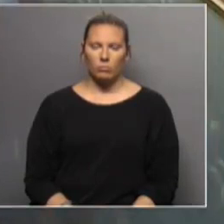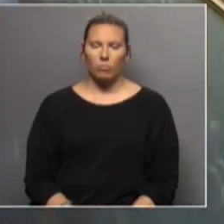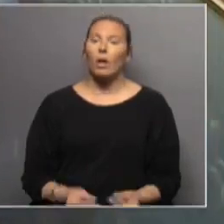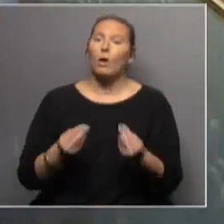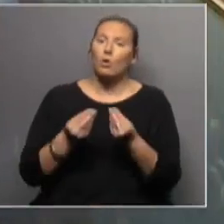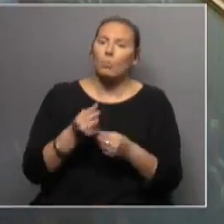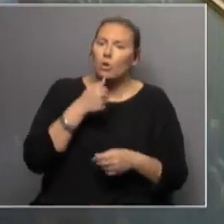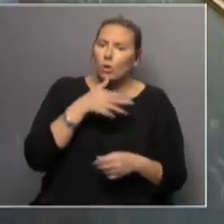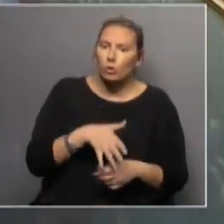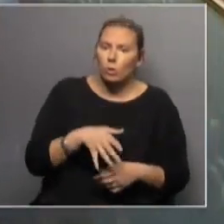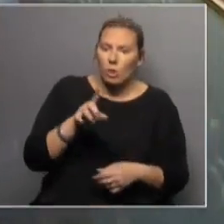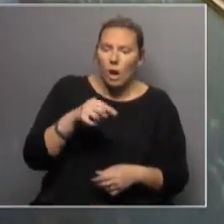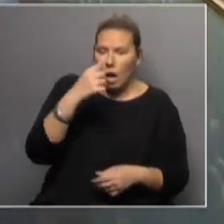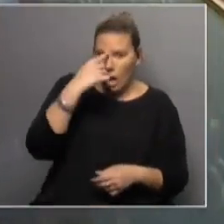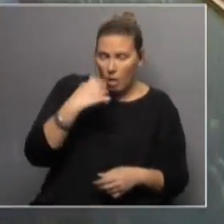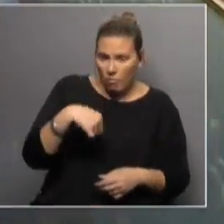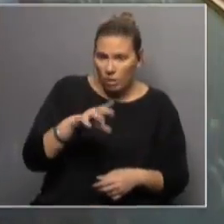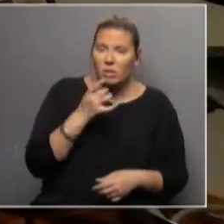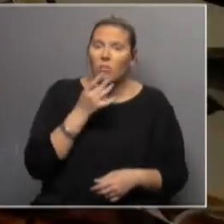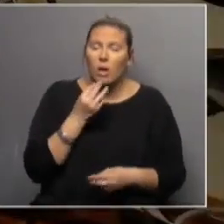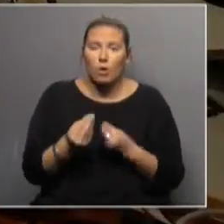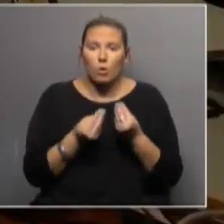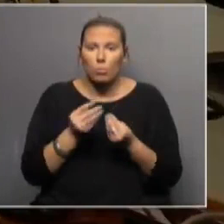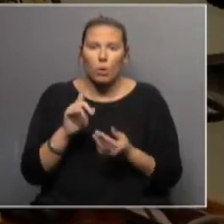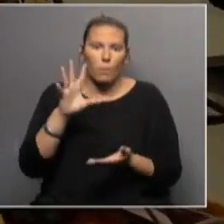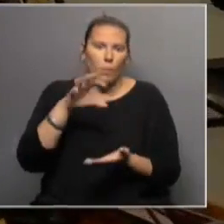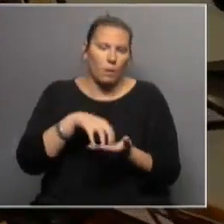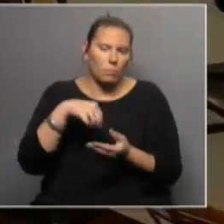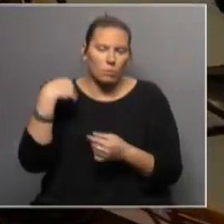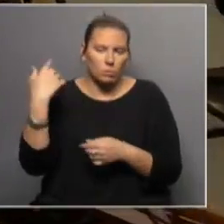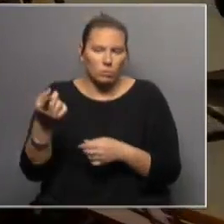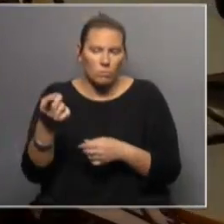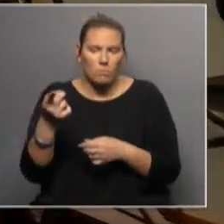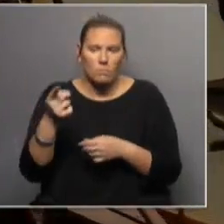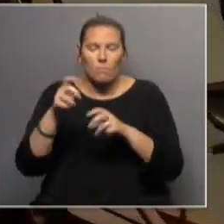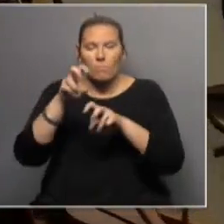La historia del Elefante Blanco. Sí, bueno, empezó siendo en otro lado, en otra locación, en Parque Rodó,